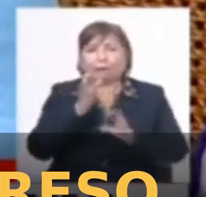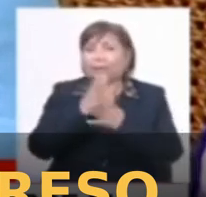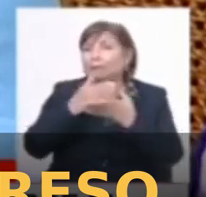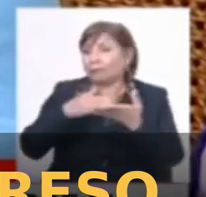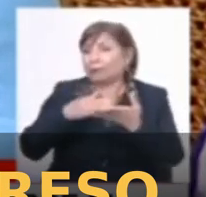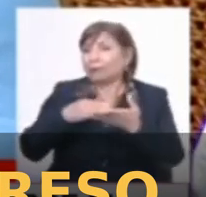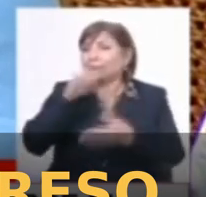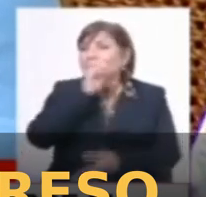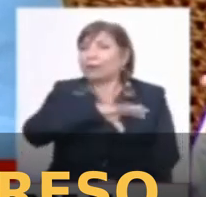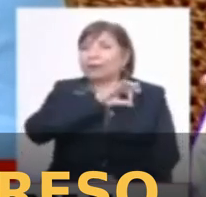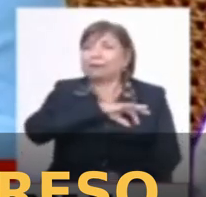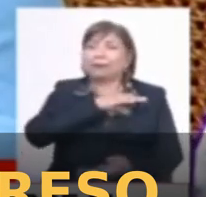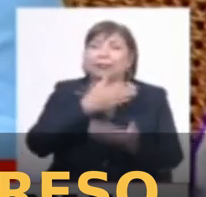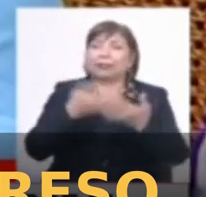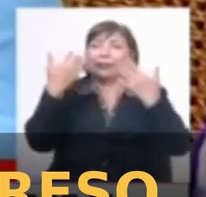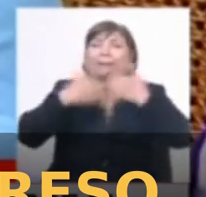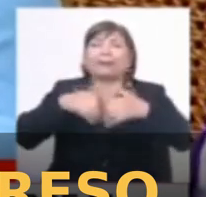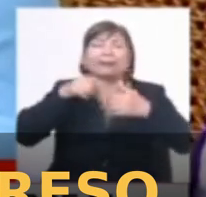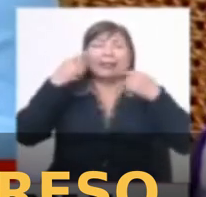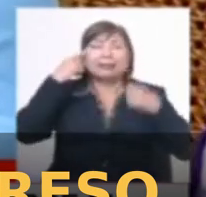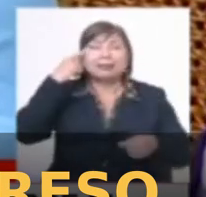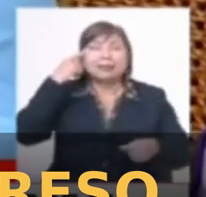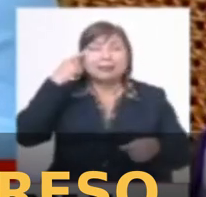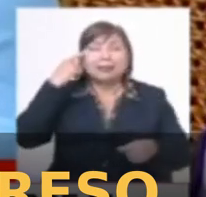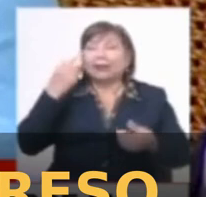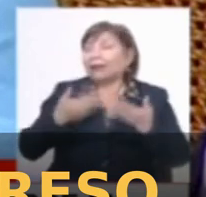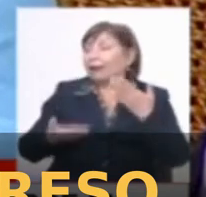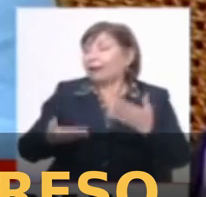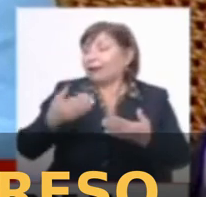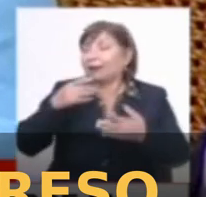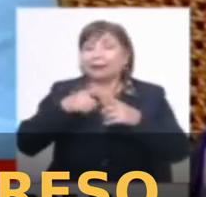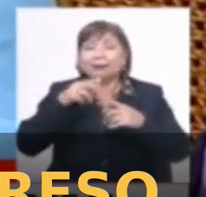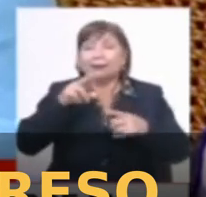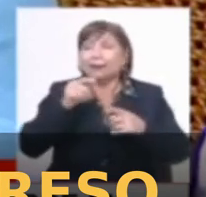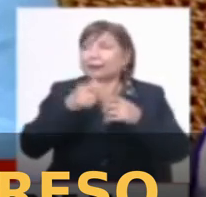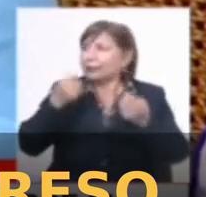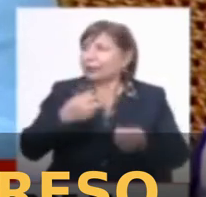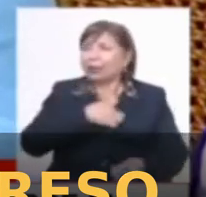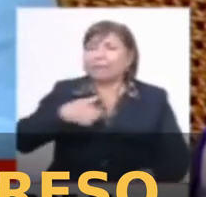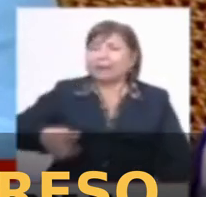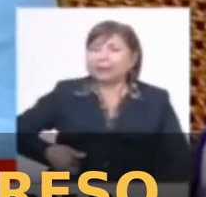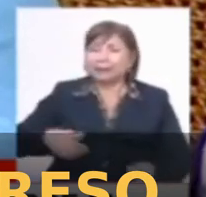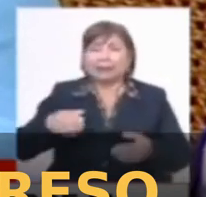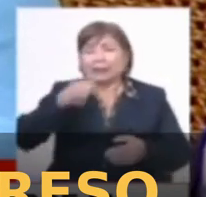del beneficio de las empresas chinas con INIC, que fue parte del trato que tuvieron con el presidente